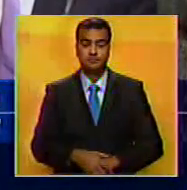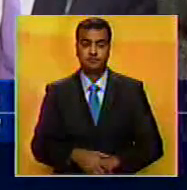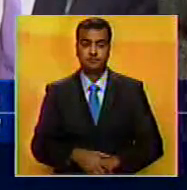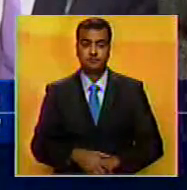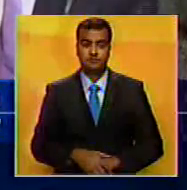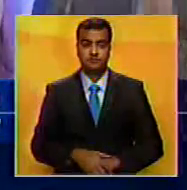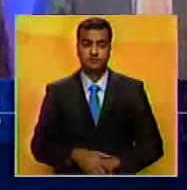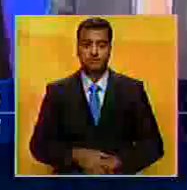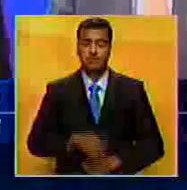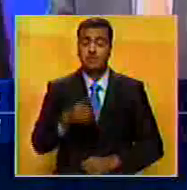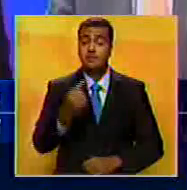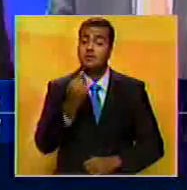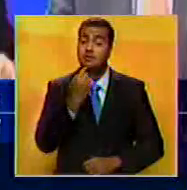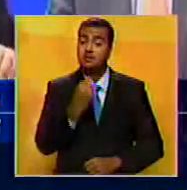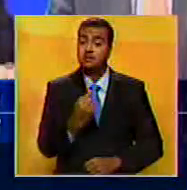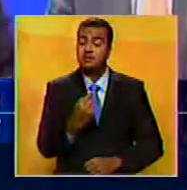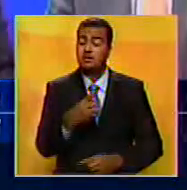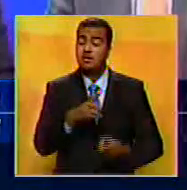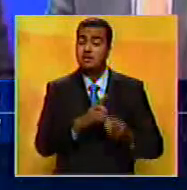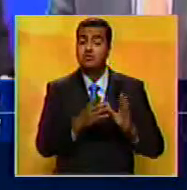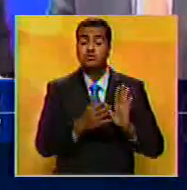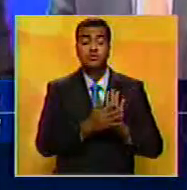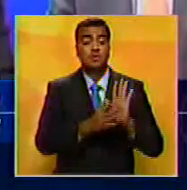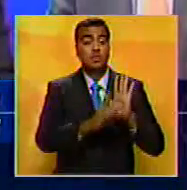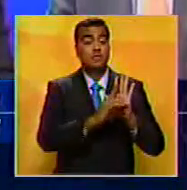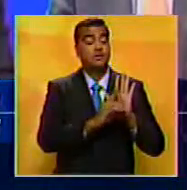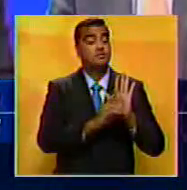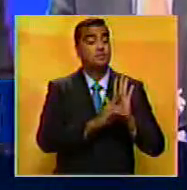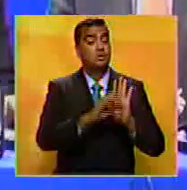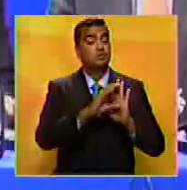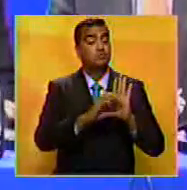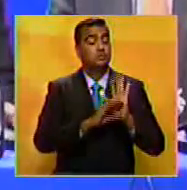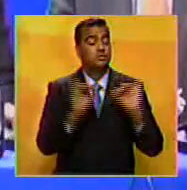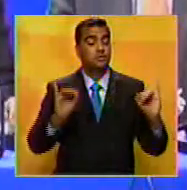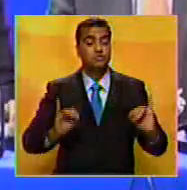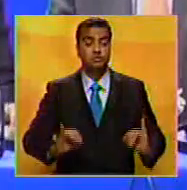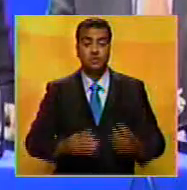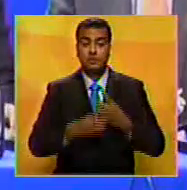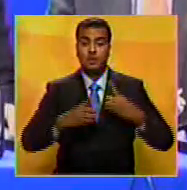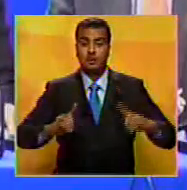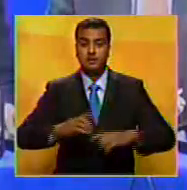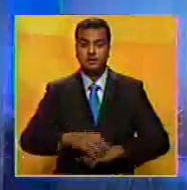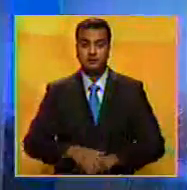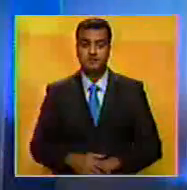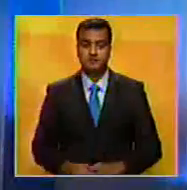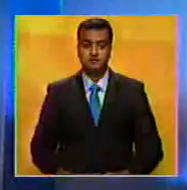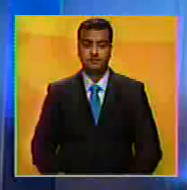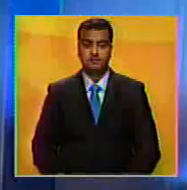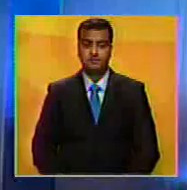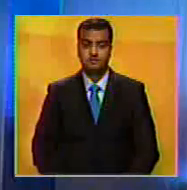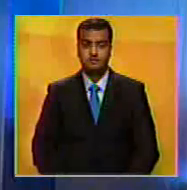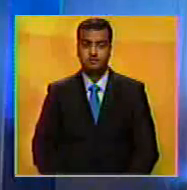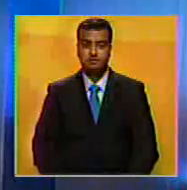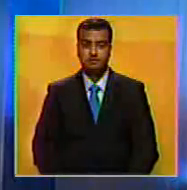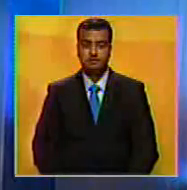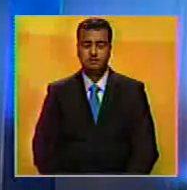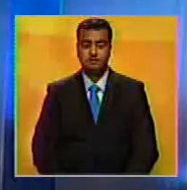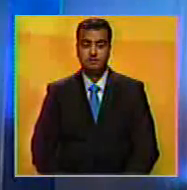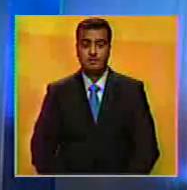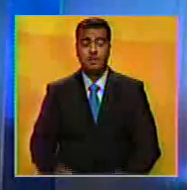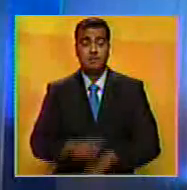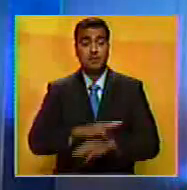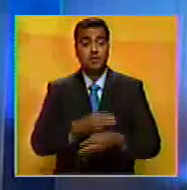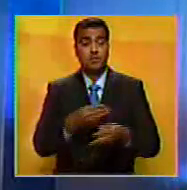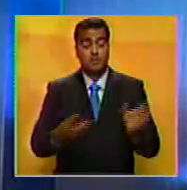personal. Agrega que hay un deterioro del Estado de Derecho y de las instituciones democráticas. El Ministerio Público presentará